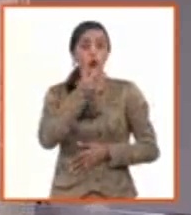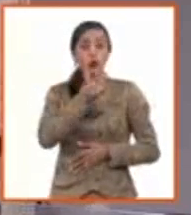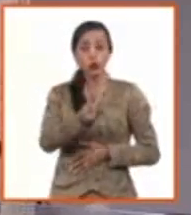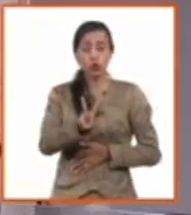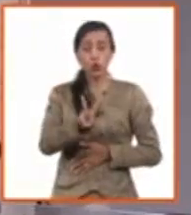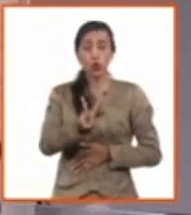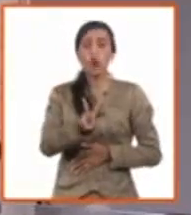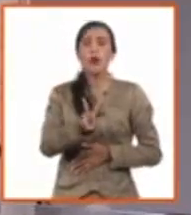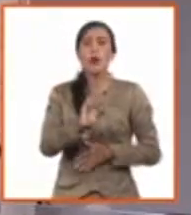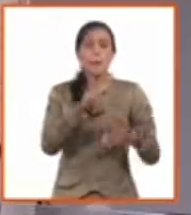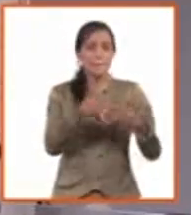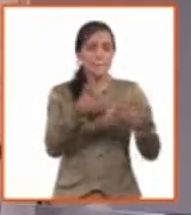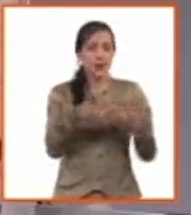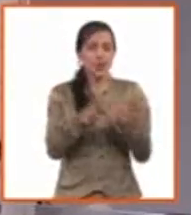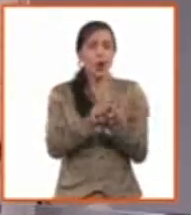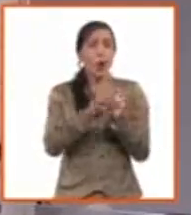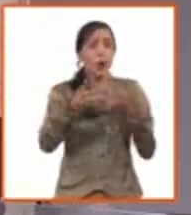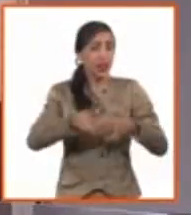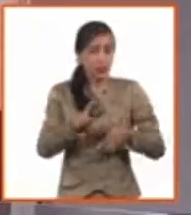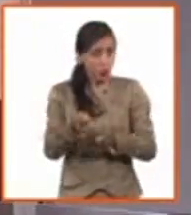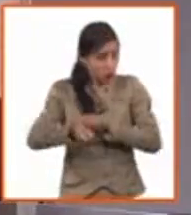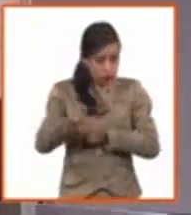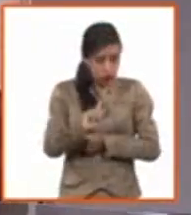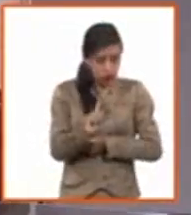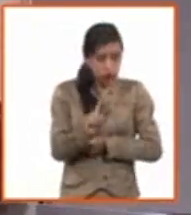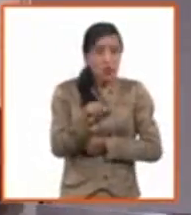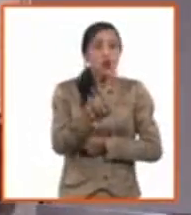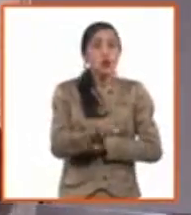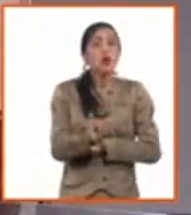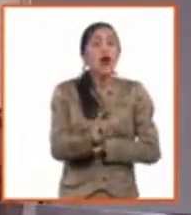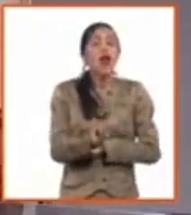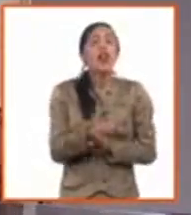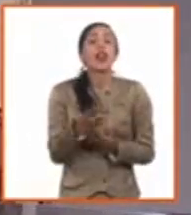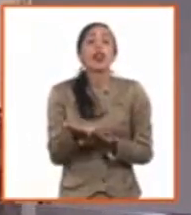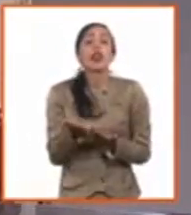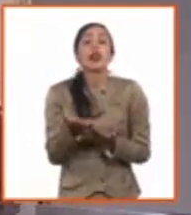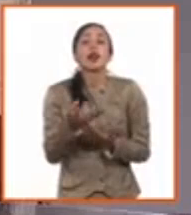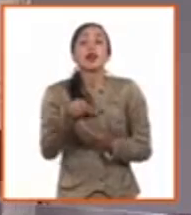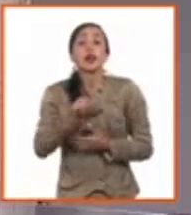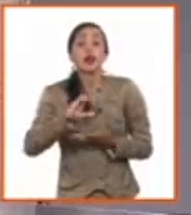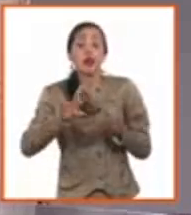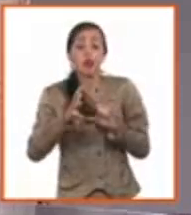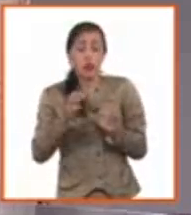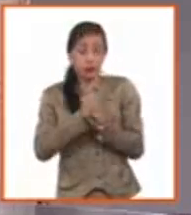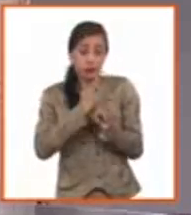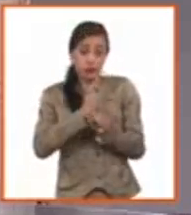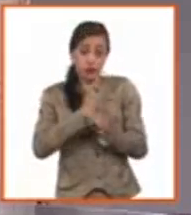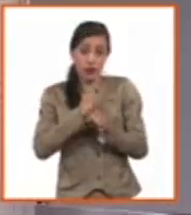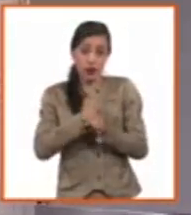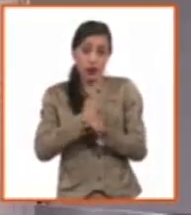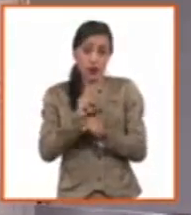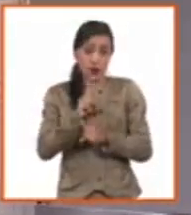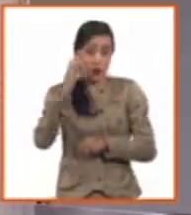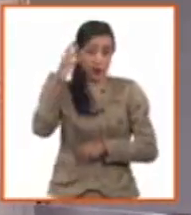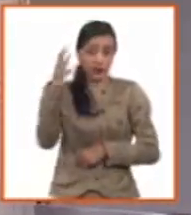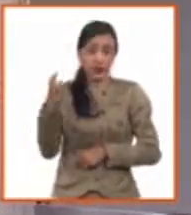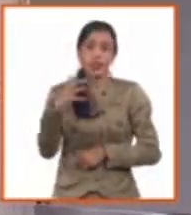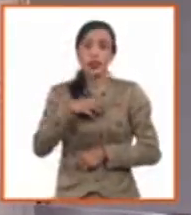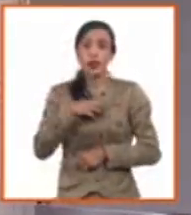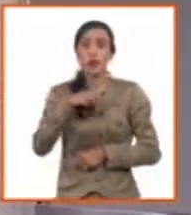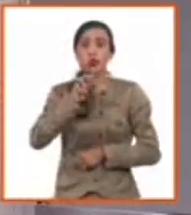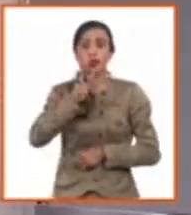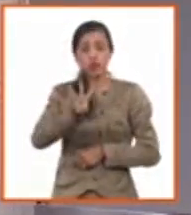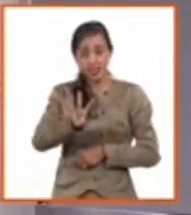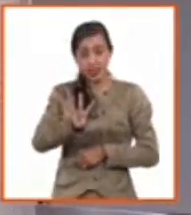2 cooperativas no agropecuarias de de estas formas de gestión no estatal contamos con tres